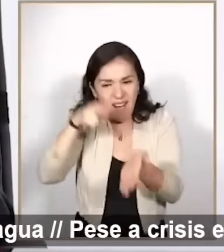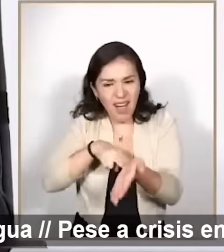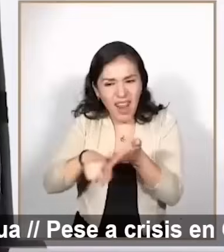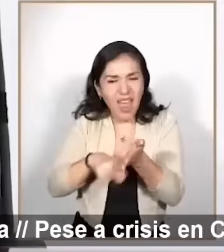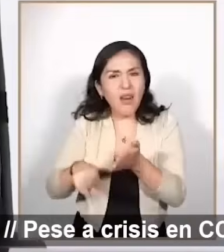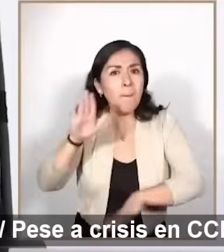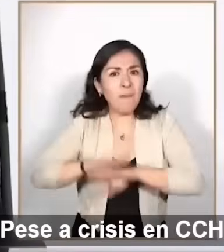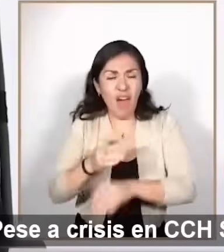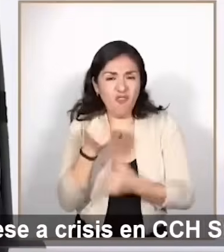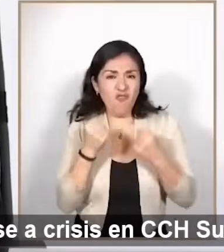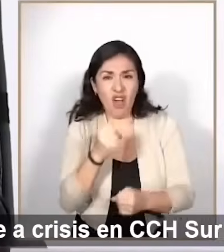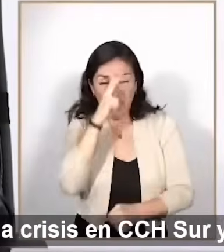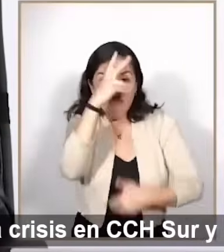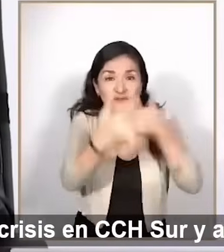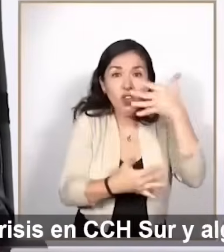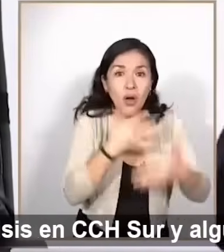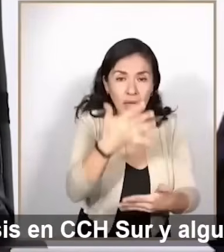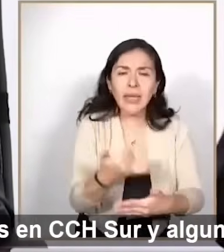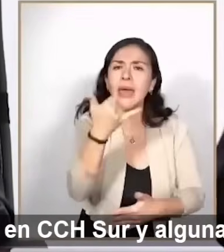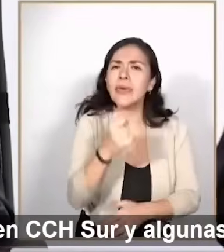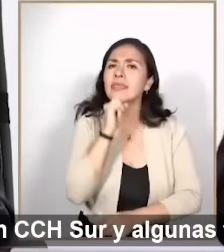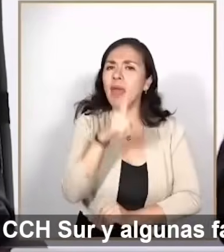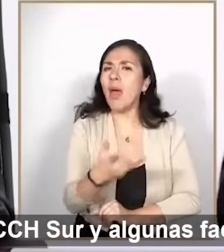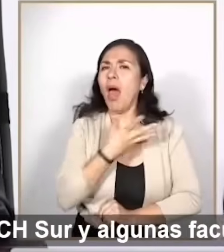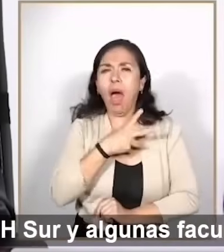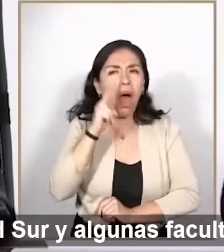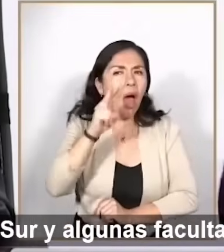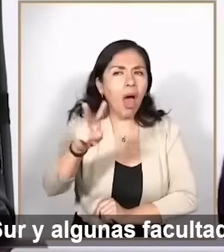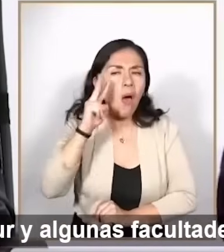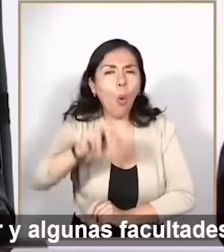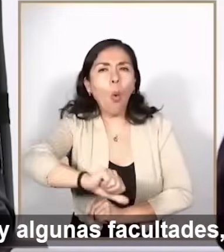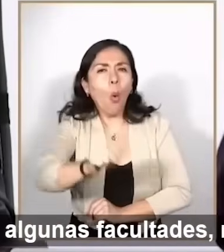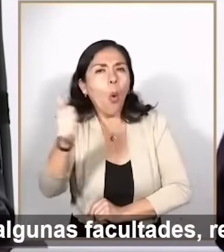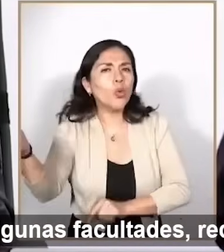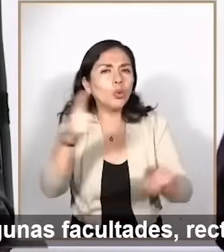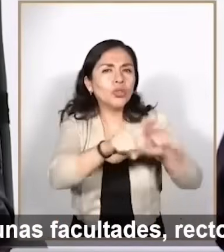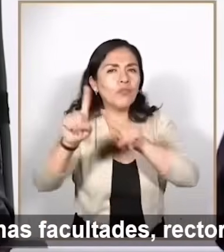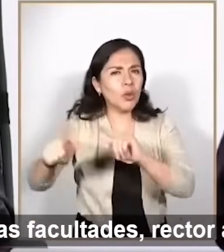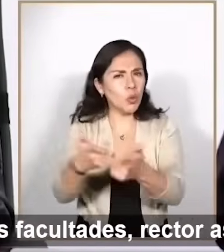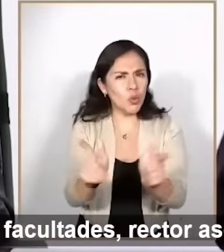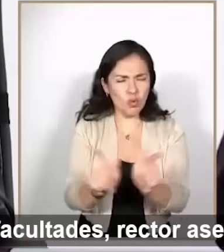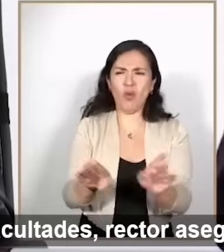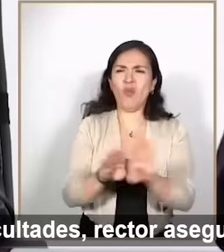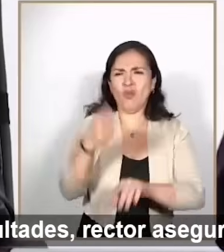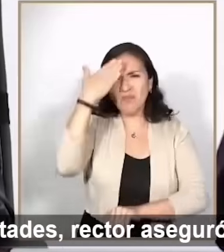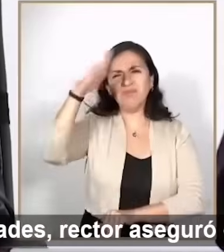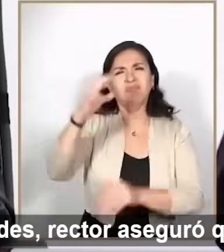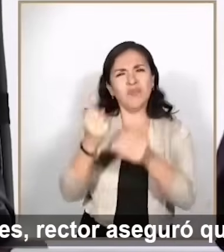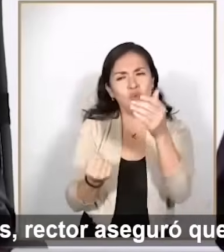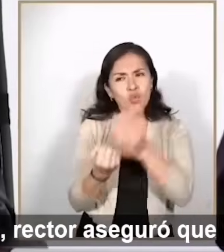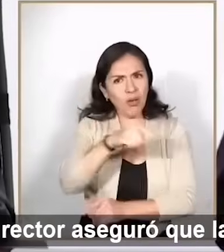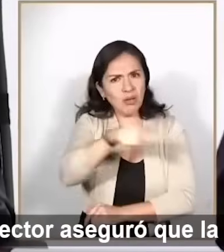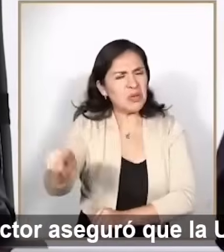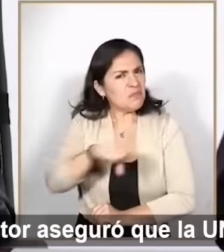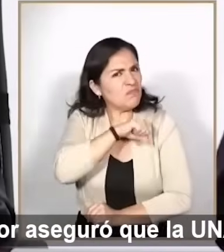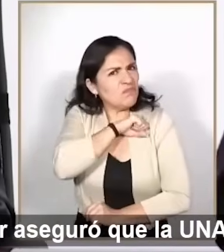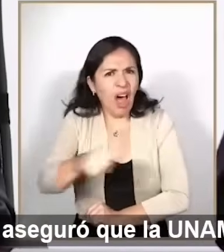ciudad y también de otros grupos que aparecieron de manera muy